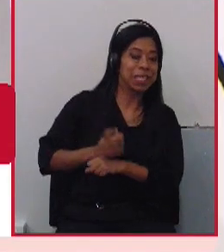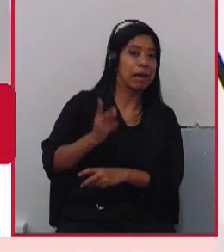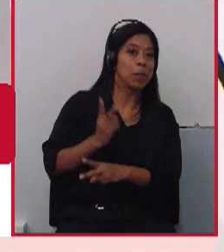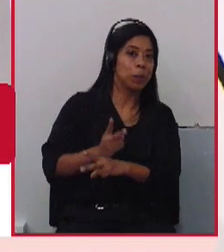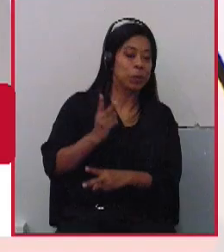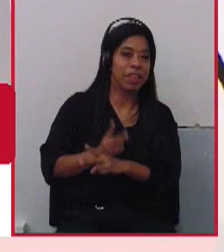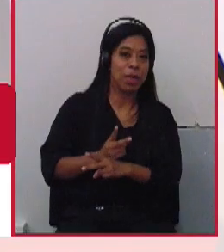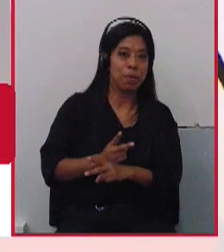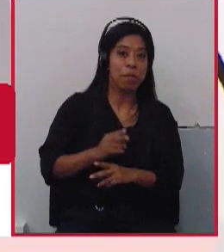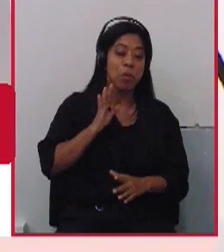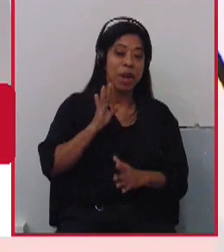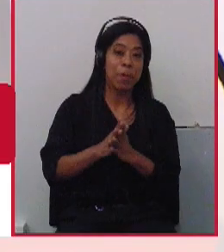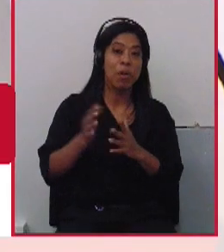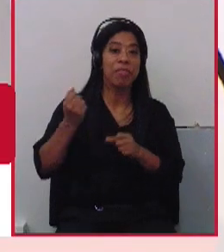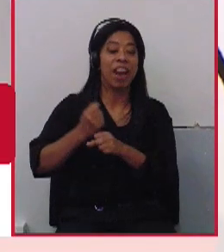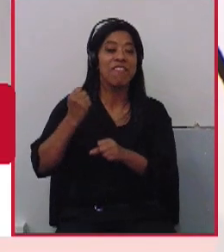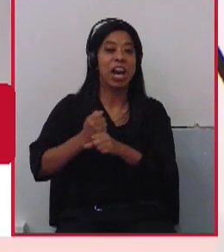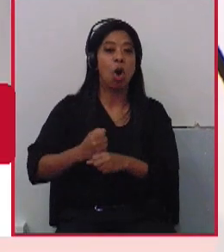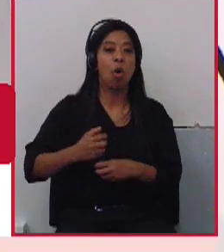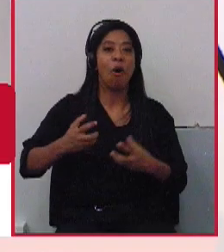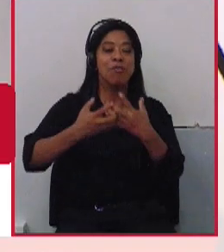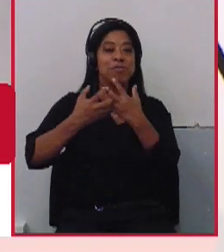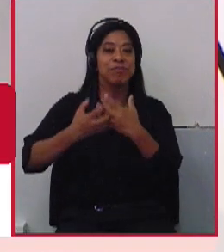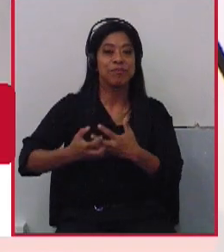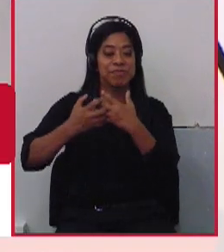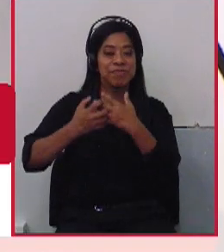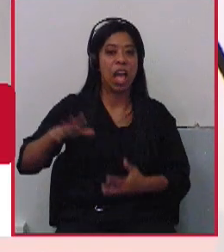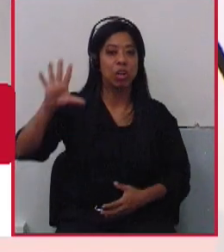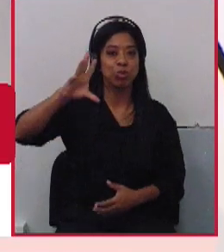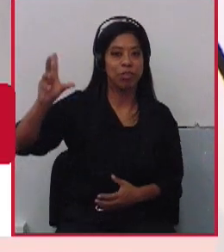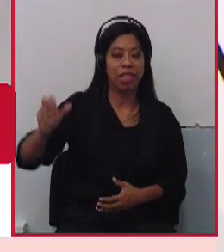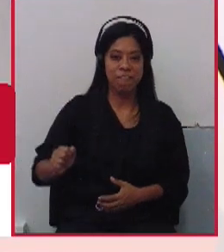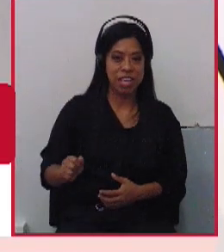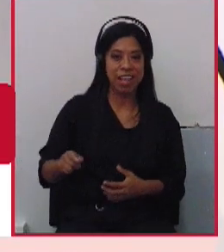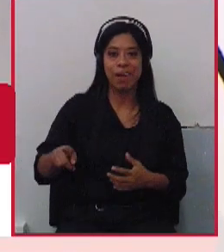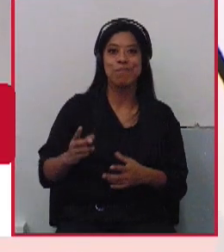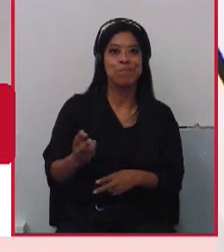operaciones de Sudáfrica, en Mojalabuena, habían tenido el mismo problema.